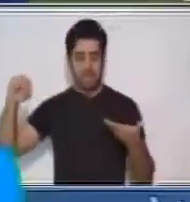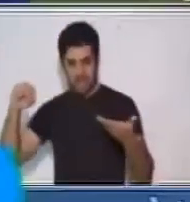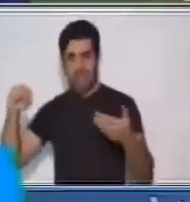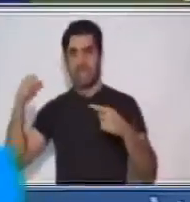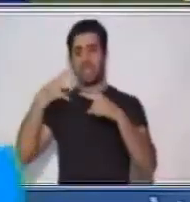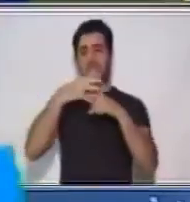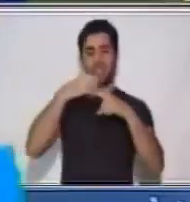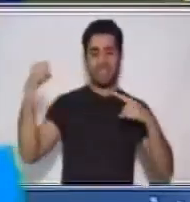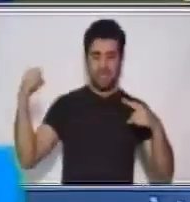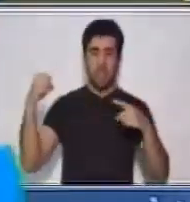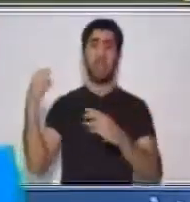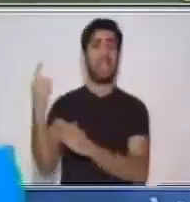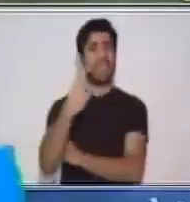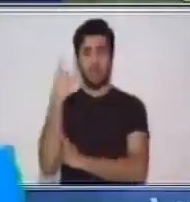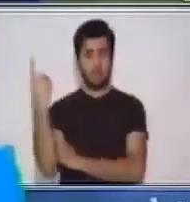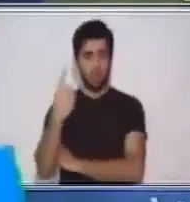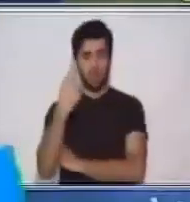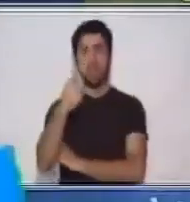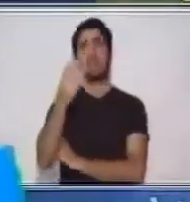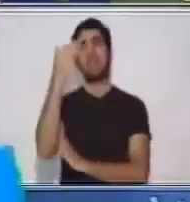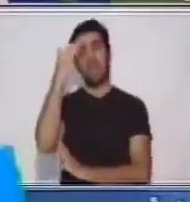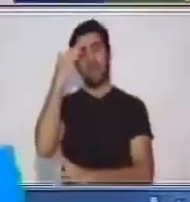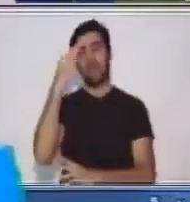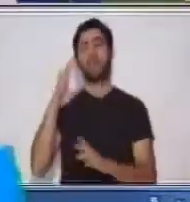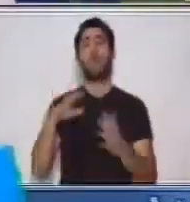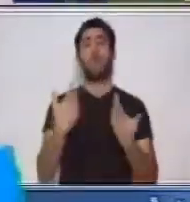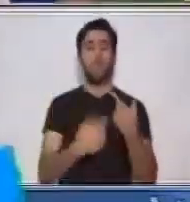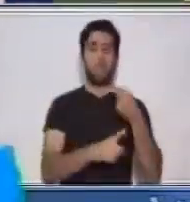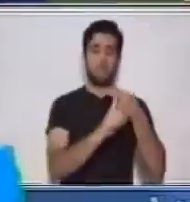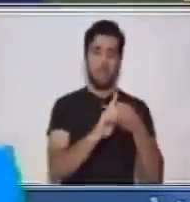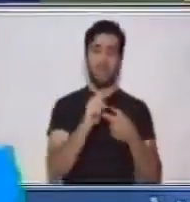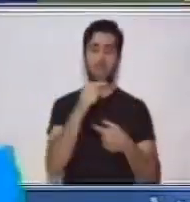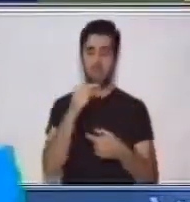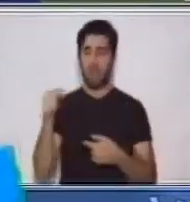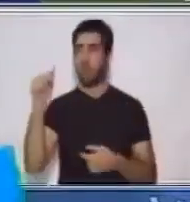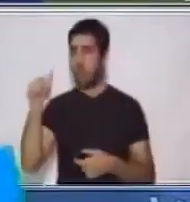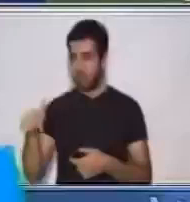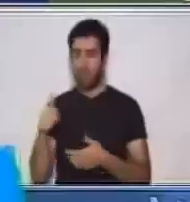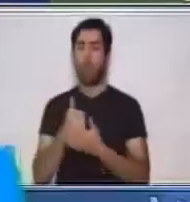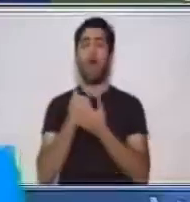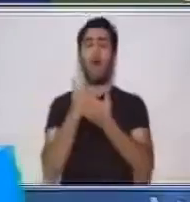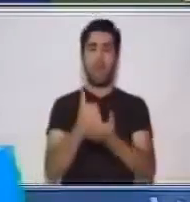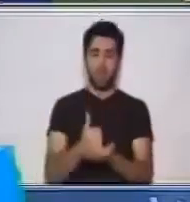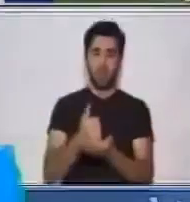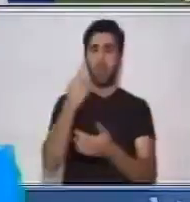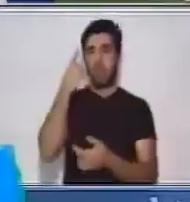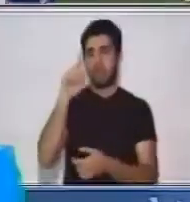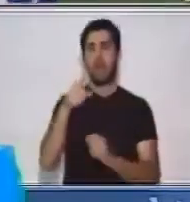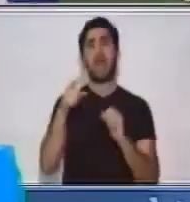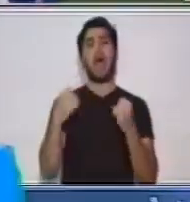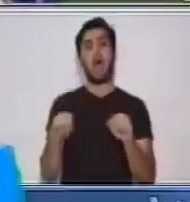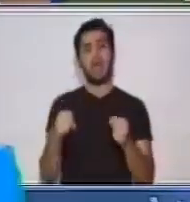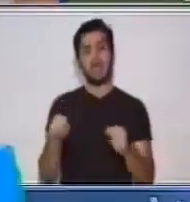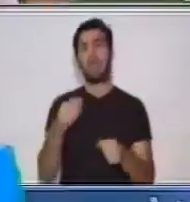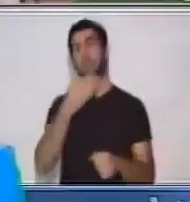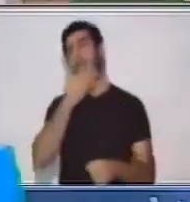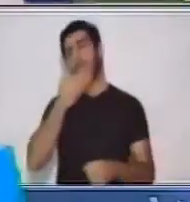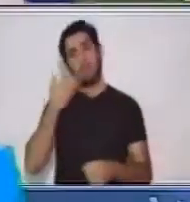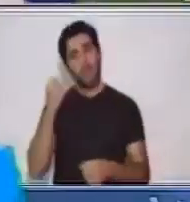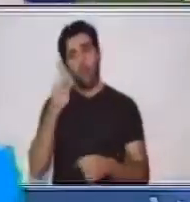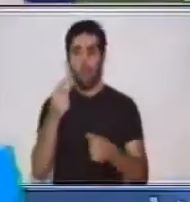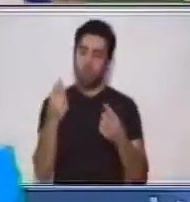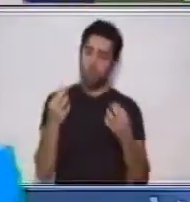importante que sepamos muy bien los signos, porque eso nos va a ayudar a realizar nuestras operaciones de una manera